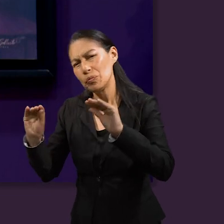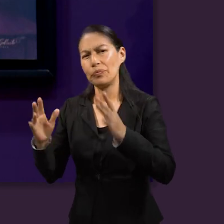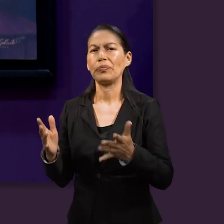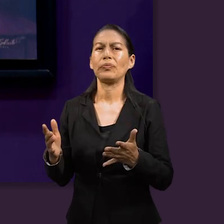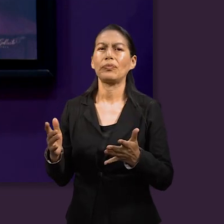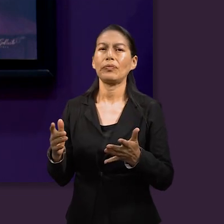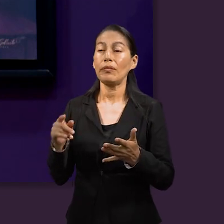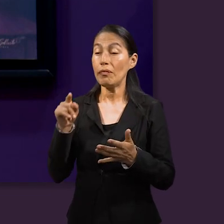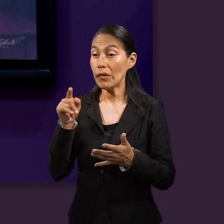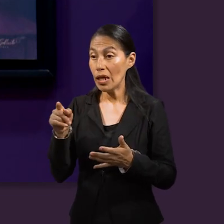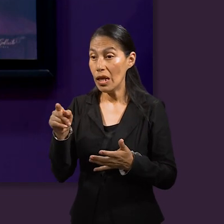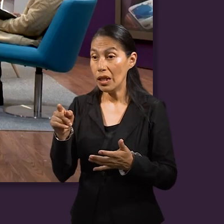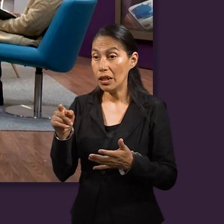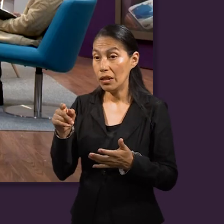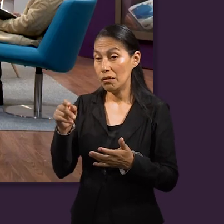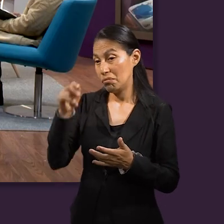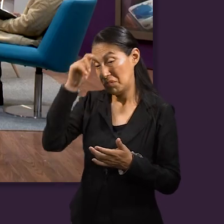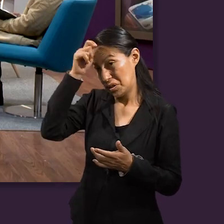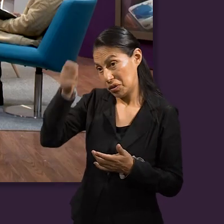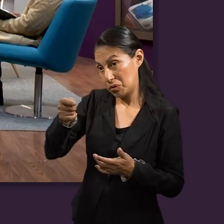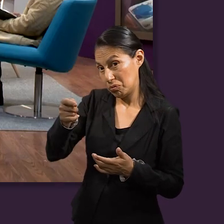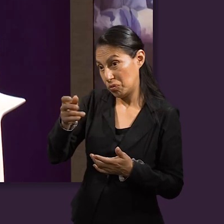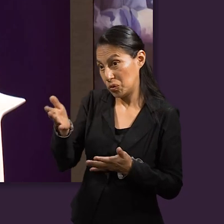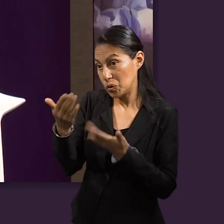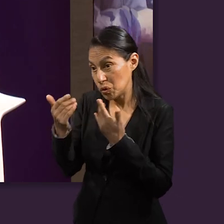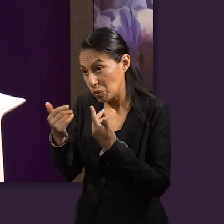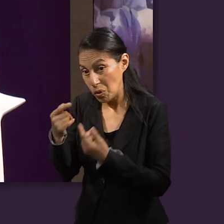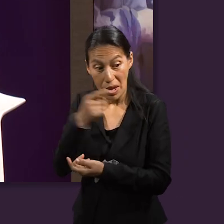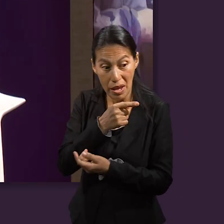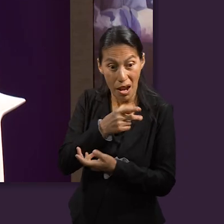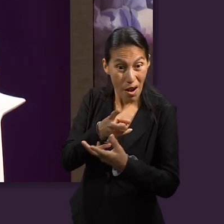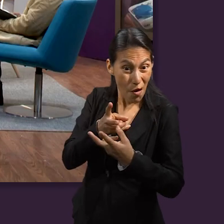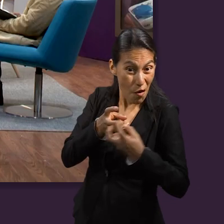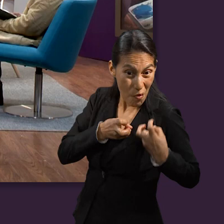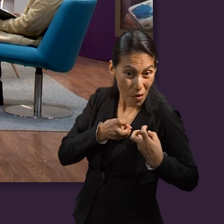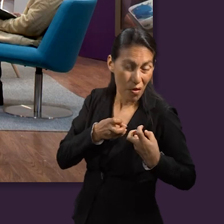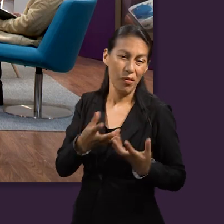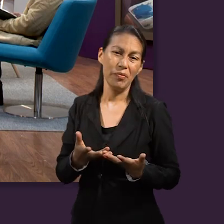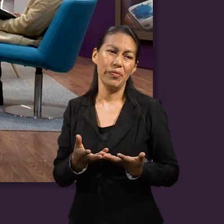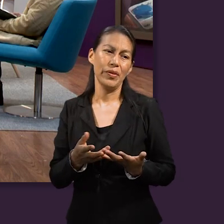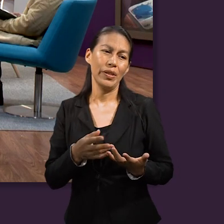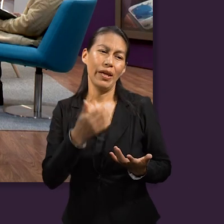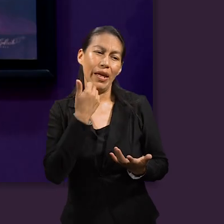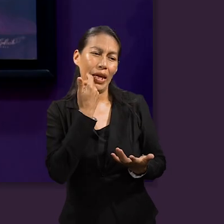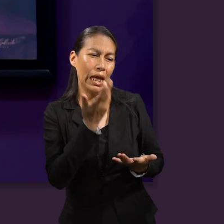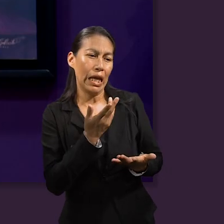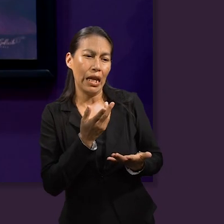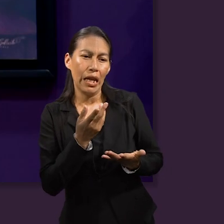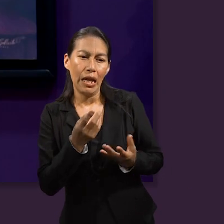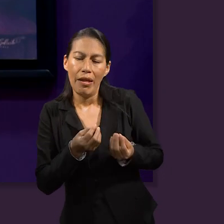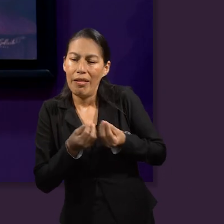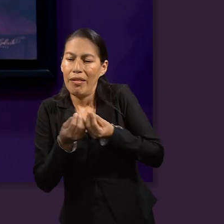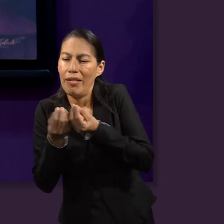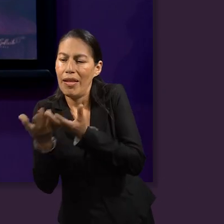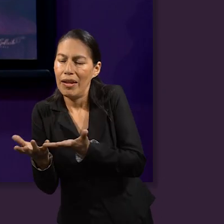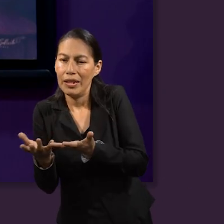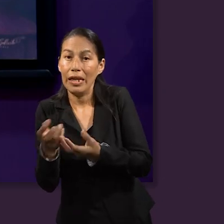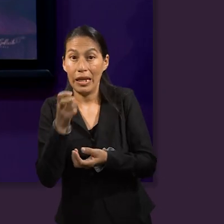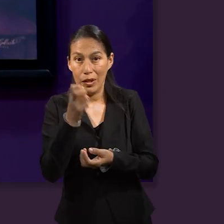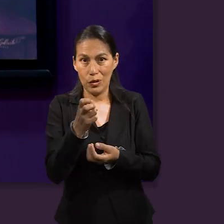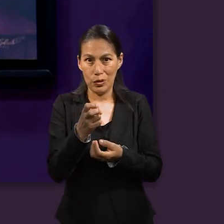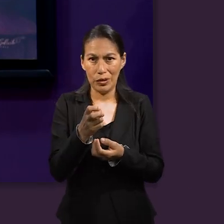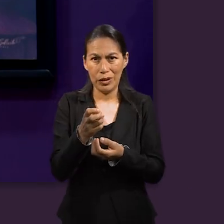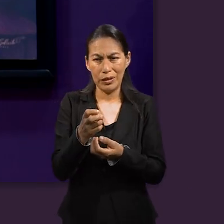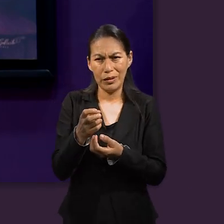que él había robado busca restituir su realmente algunos algunos algunas expresiones